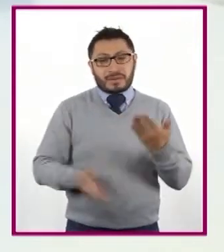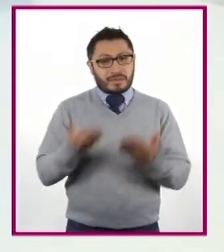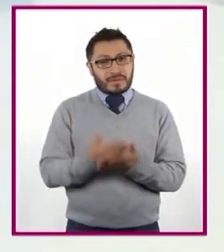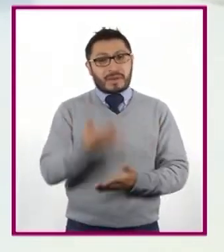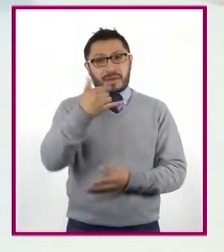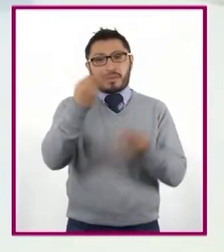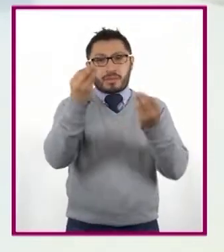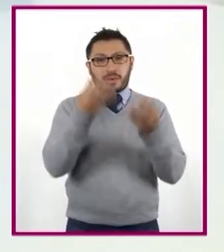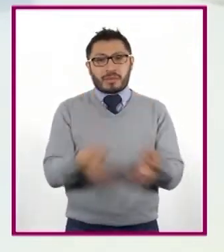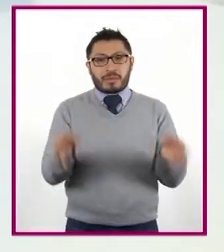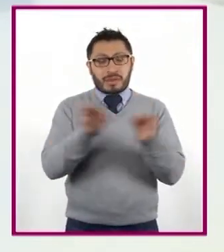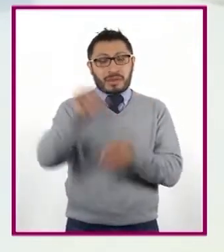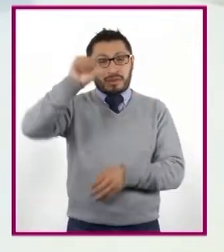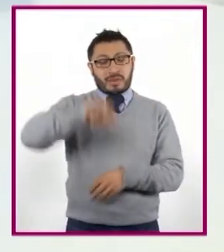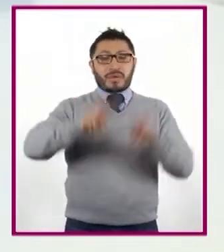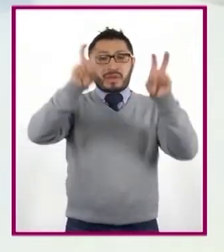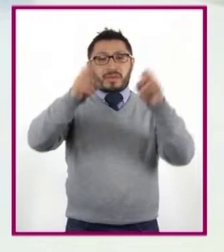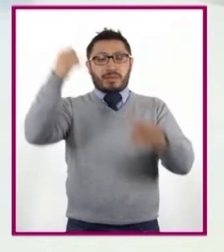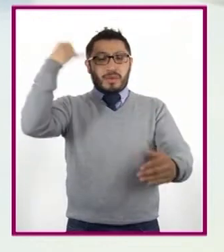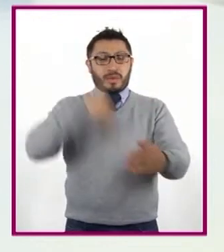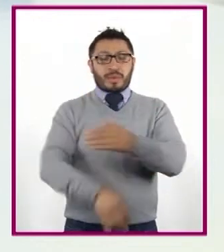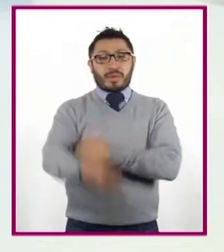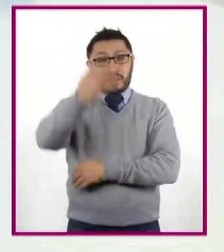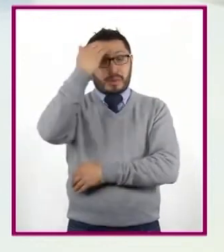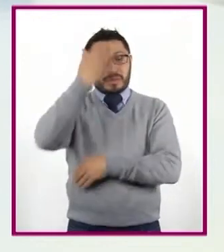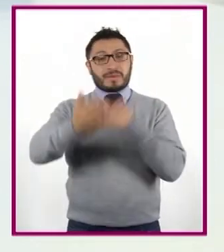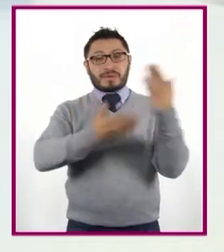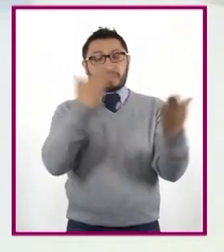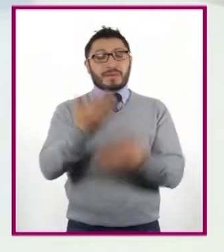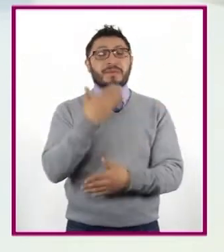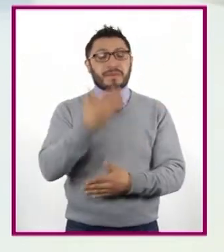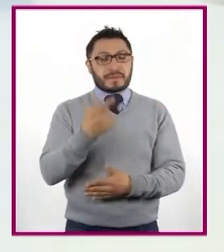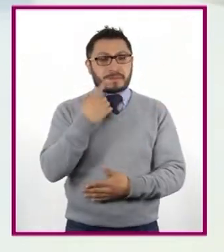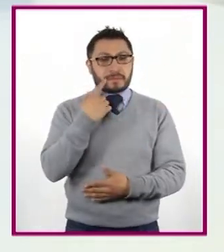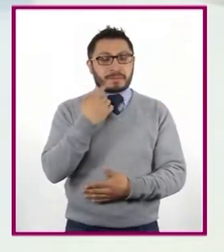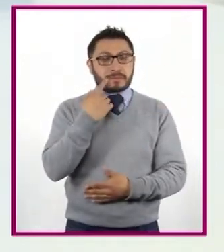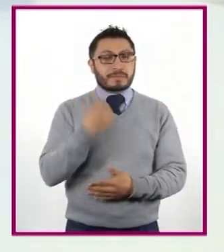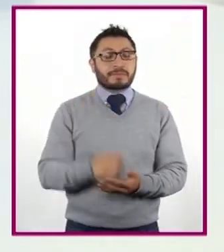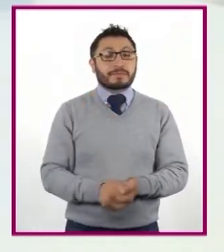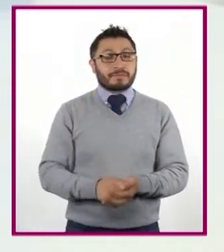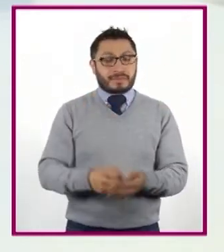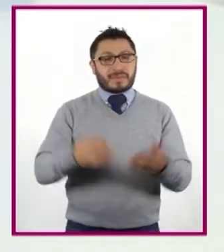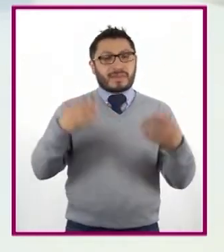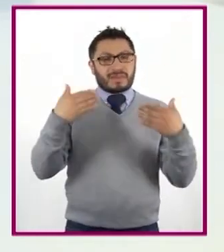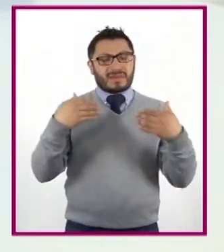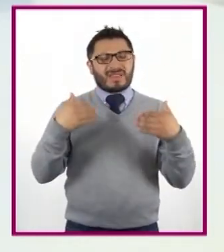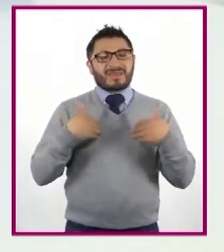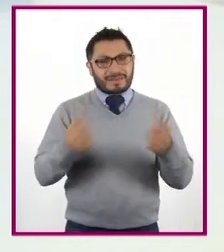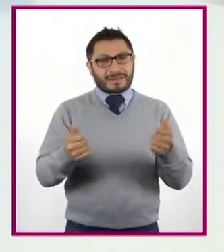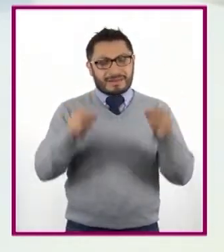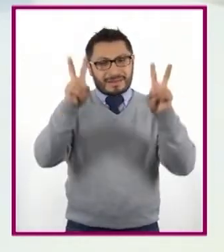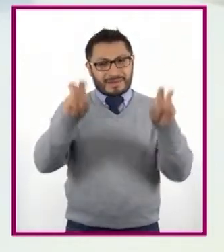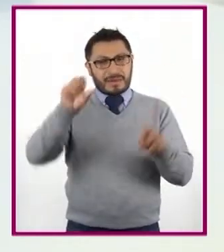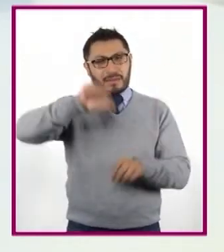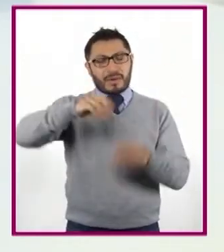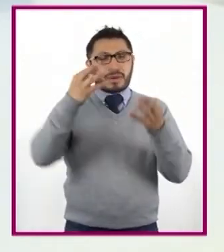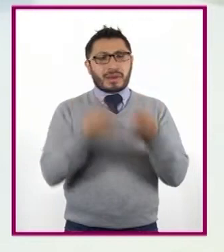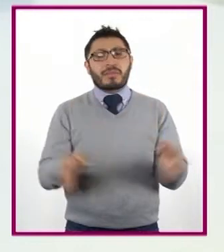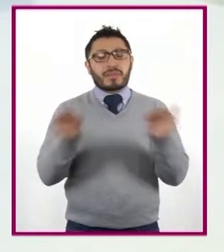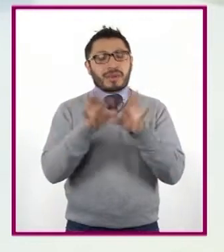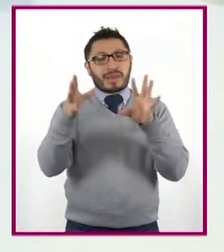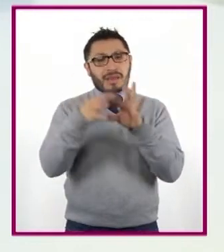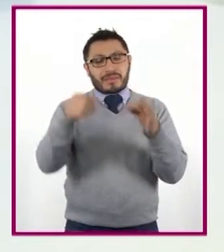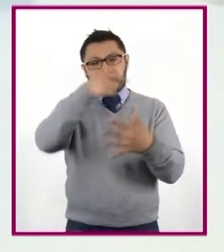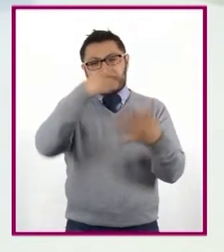estudiemos este tema a fondo. Profesora, para continuar comprendiendo el tema, sería importante explicar estos